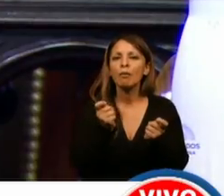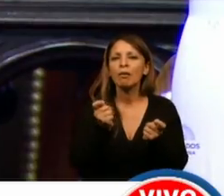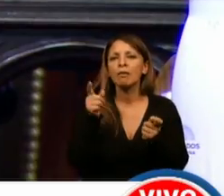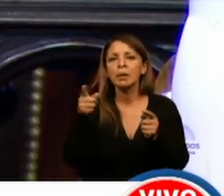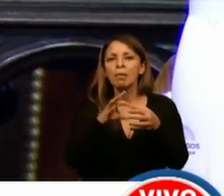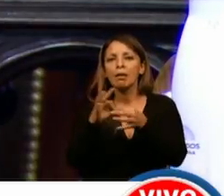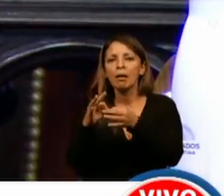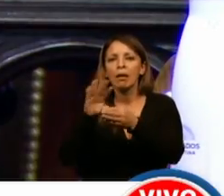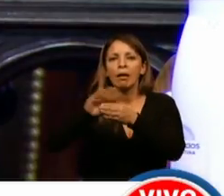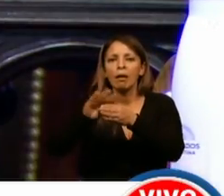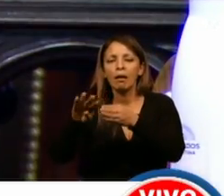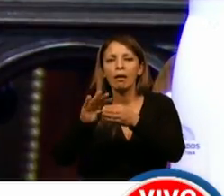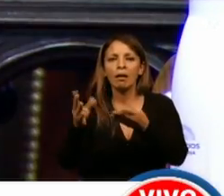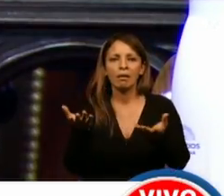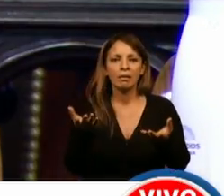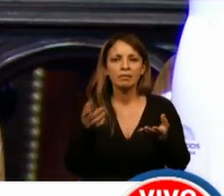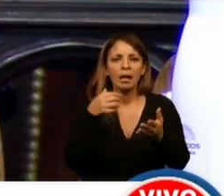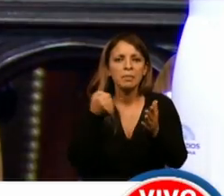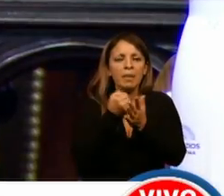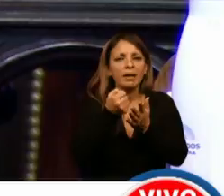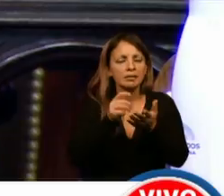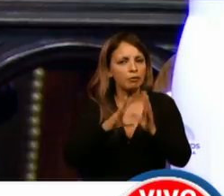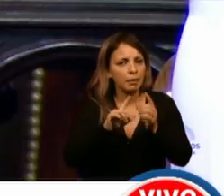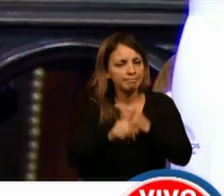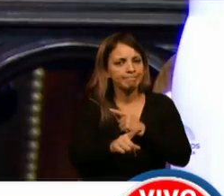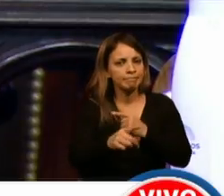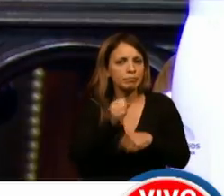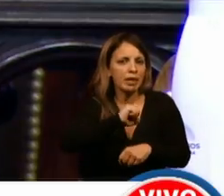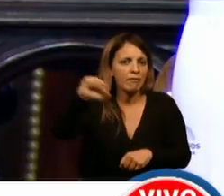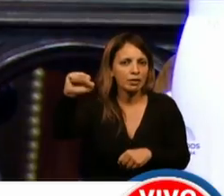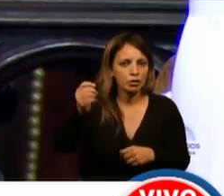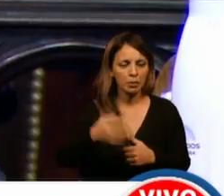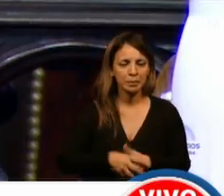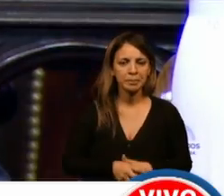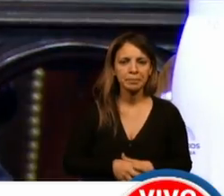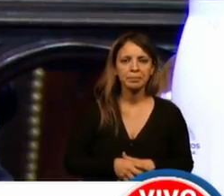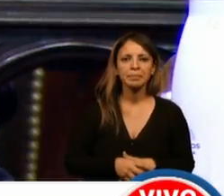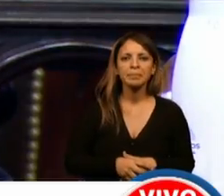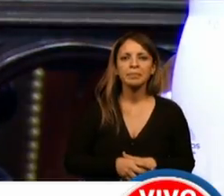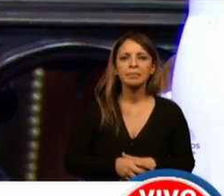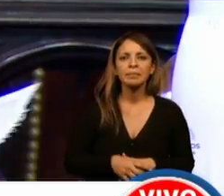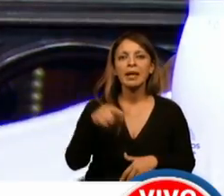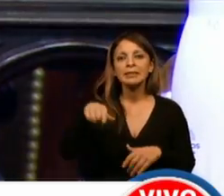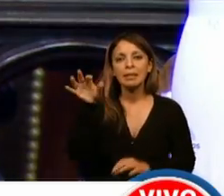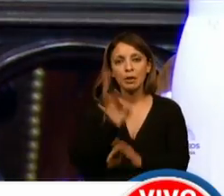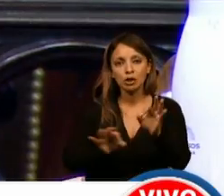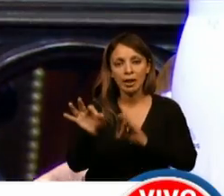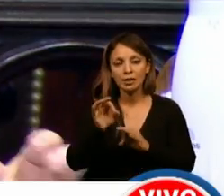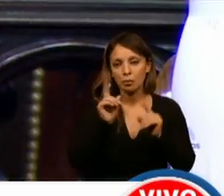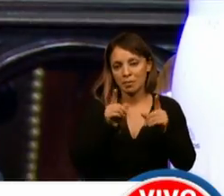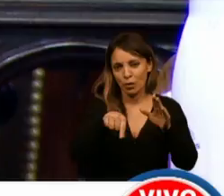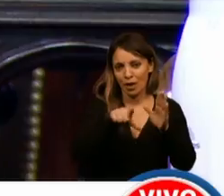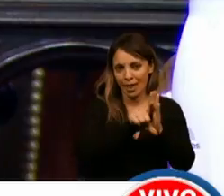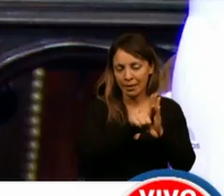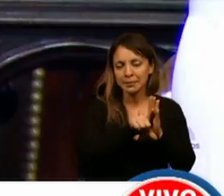o emisión monetaria que impactan de manera directa en la inflación pero con este proyecto en particular que